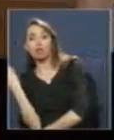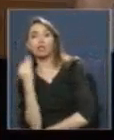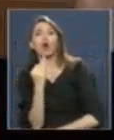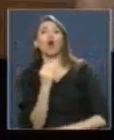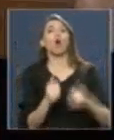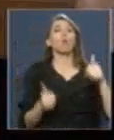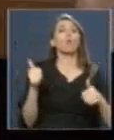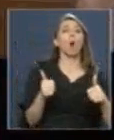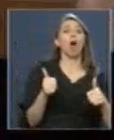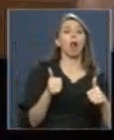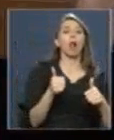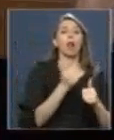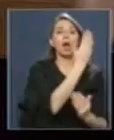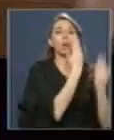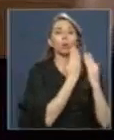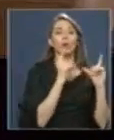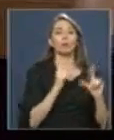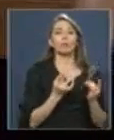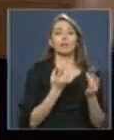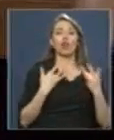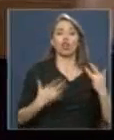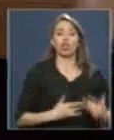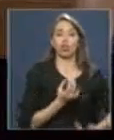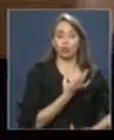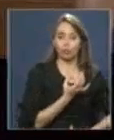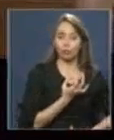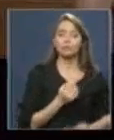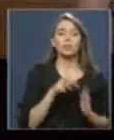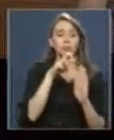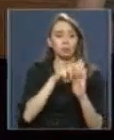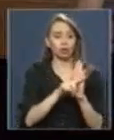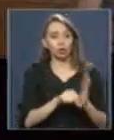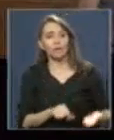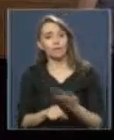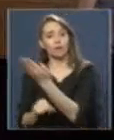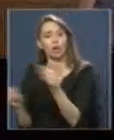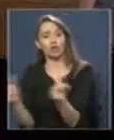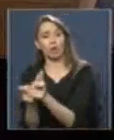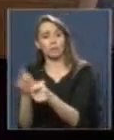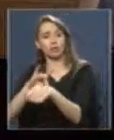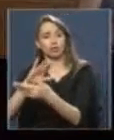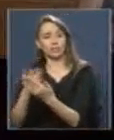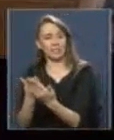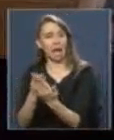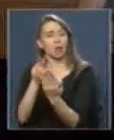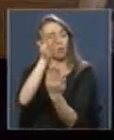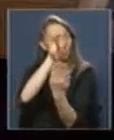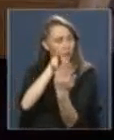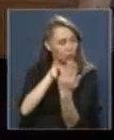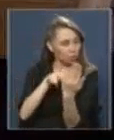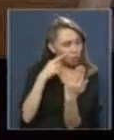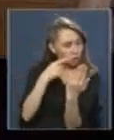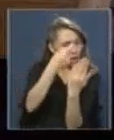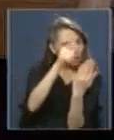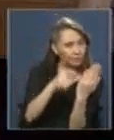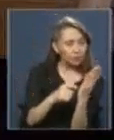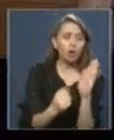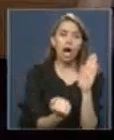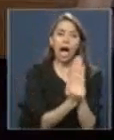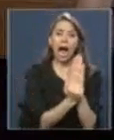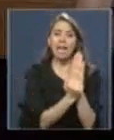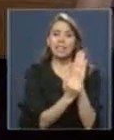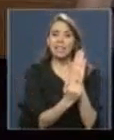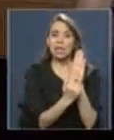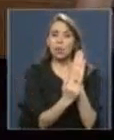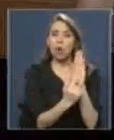paliativos. La verdad es que revisando este proyecto en la Comisión de Salud nos dimos cuenta que tenía un artículo que era directamente